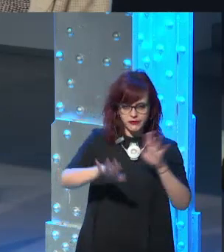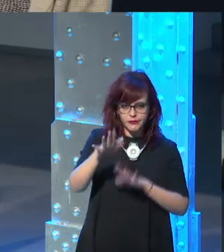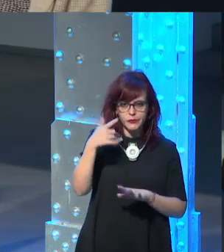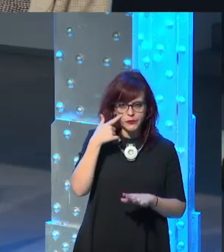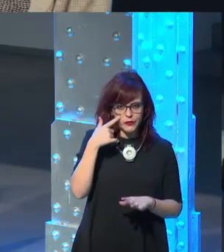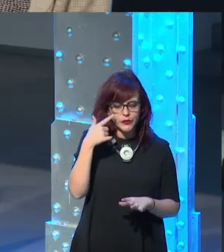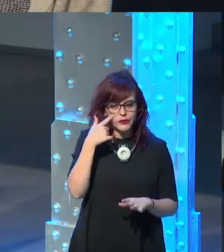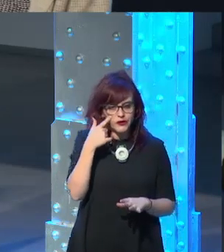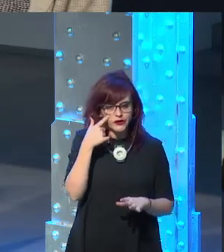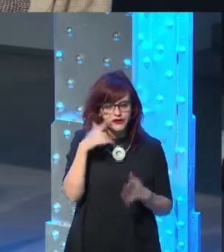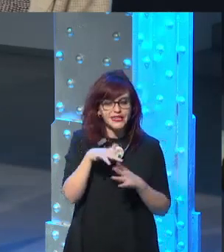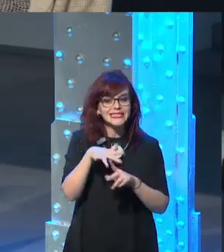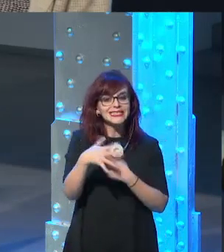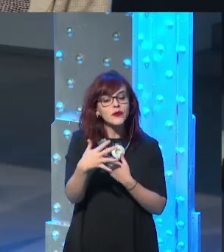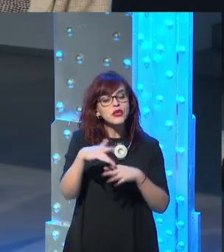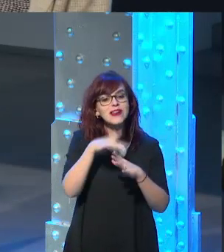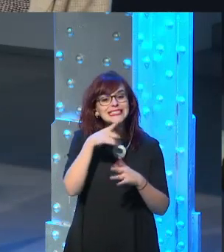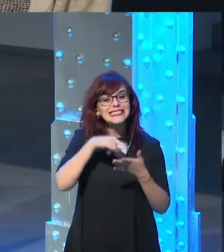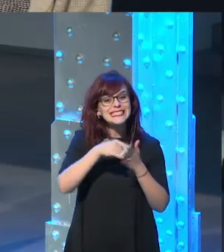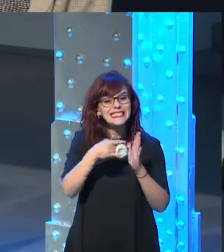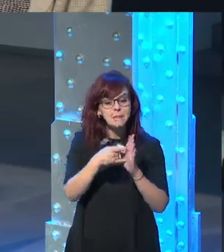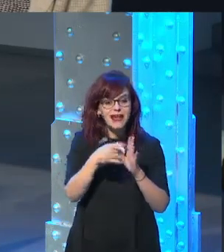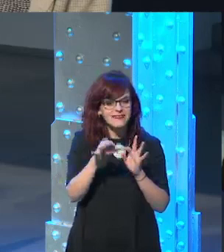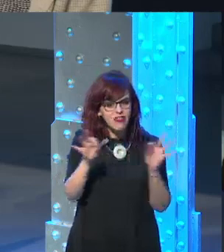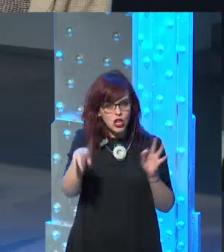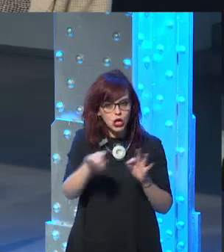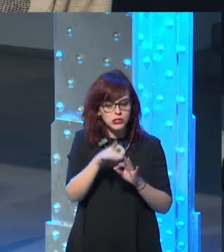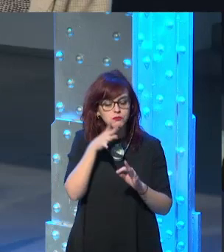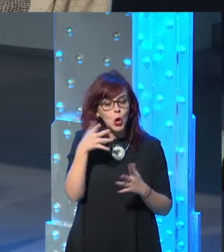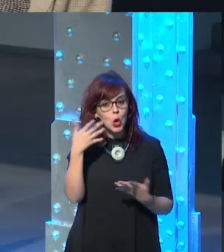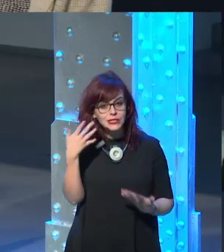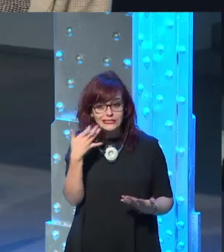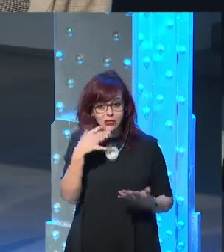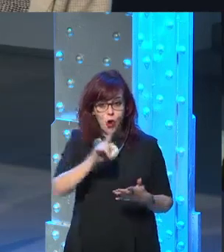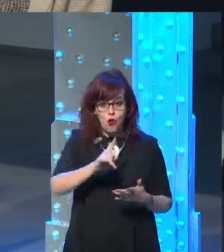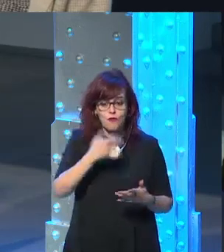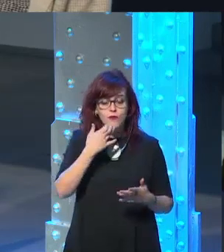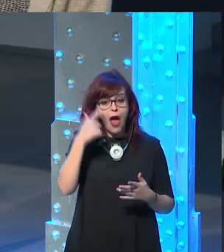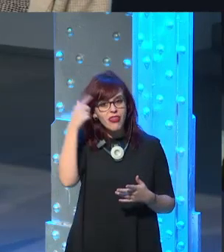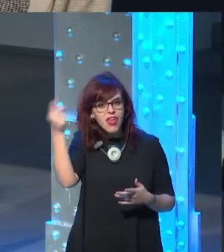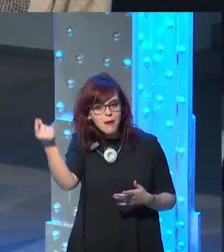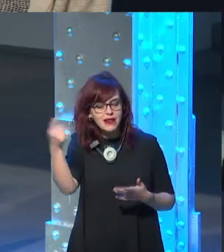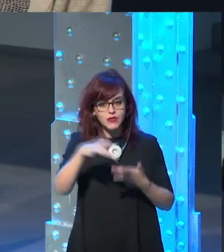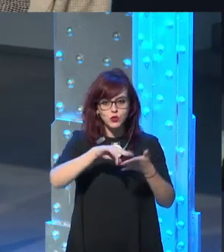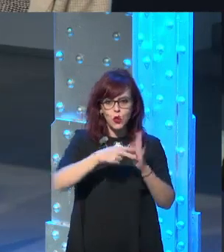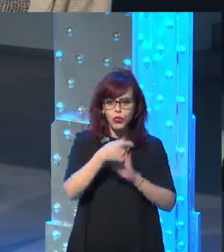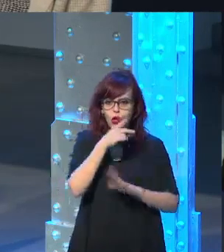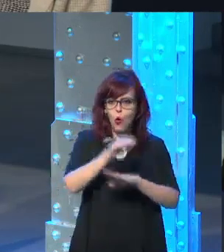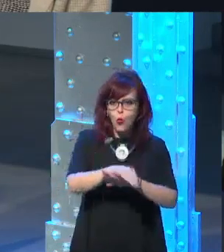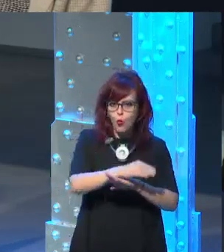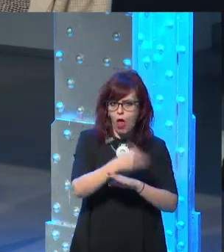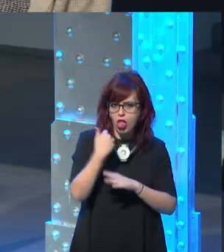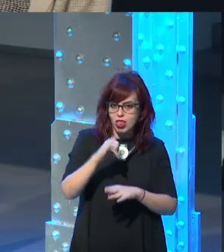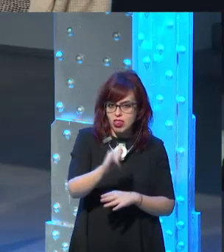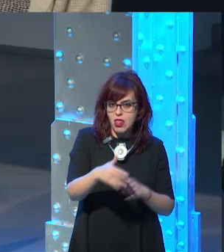compleja. Estos sistemas no son cosas sencillas, sino yo se habría encontrado la solución para el Alzheimer o todo este tipo de enfermedades,